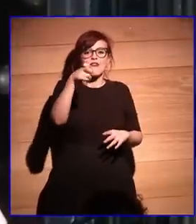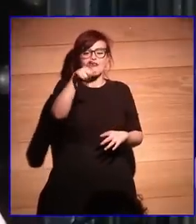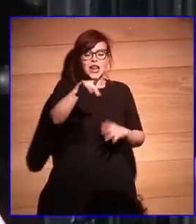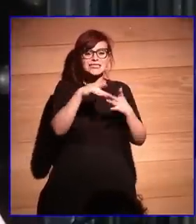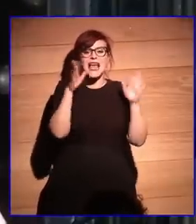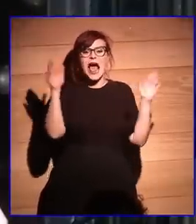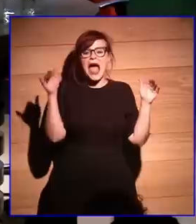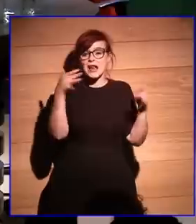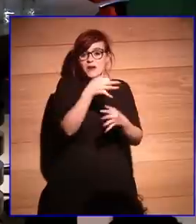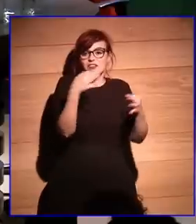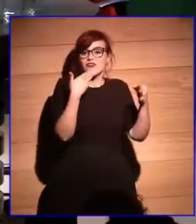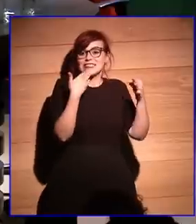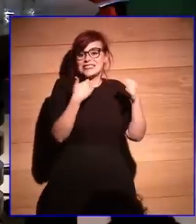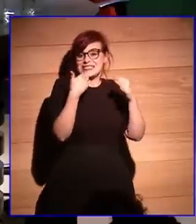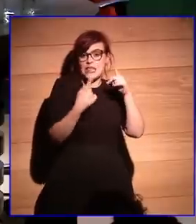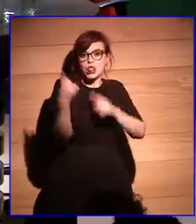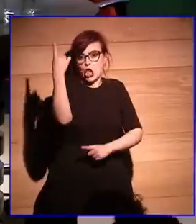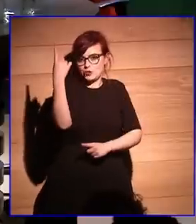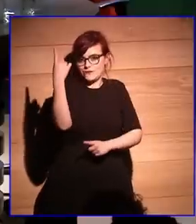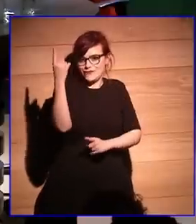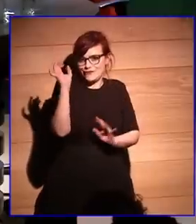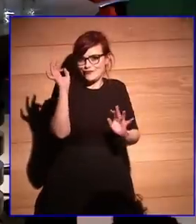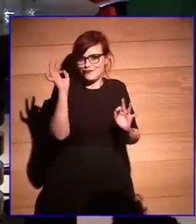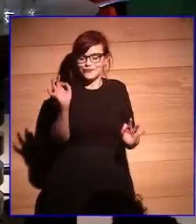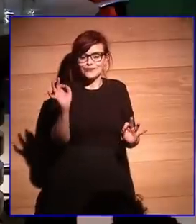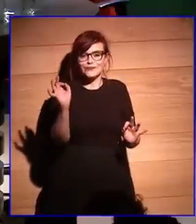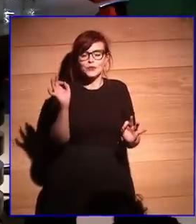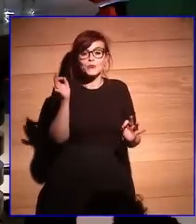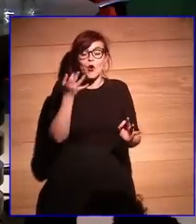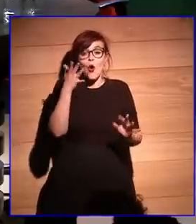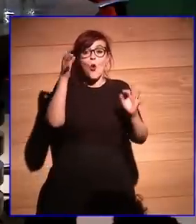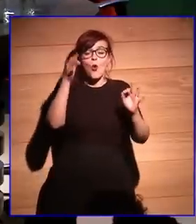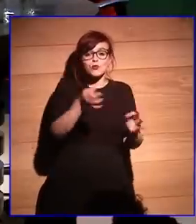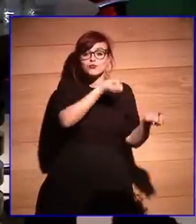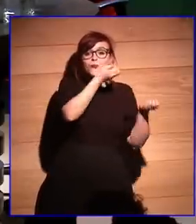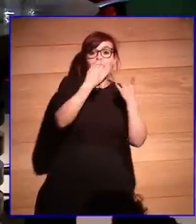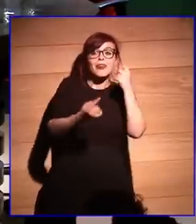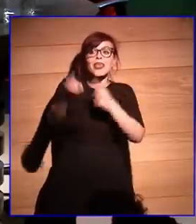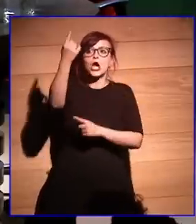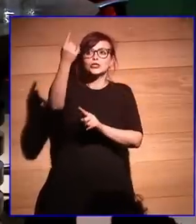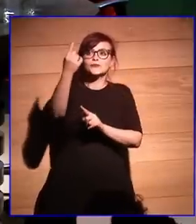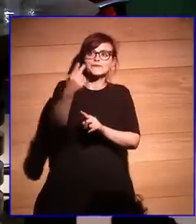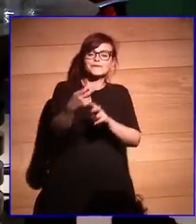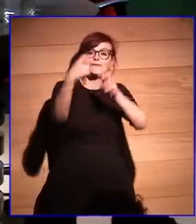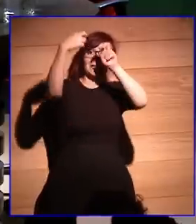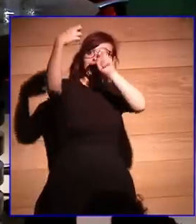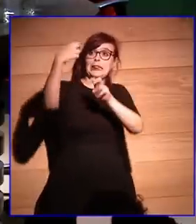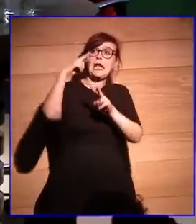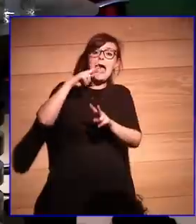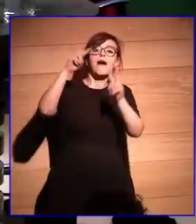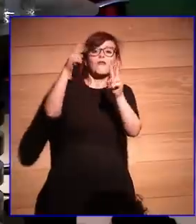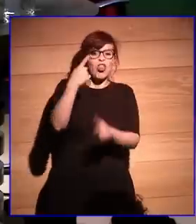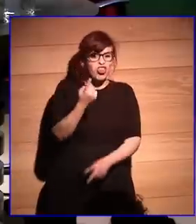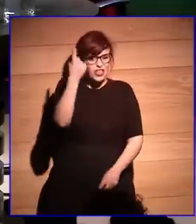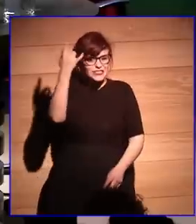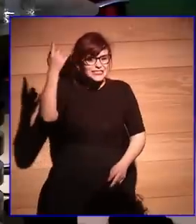tan perfecto casi como Dios. Claro. Entonces cuando él va a contarle todo esto a Dios, se descubre que Dios ya sabía desde